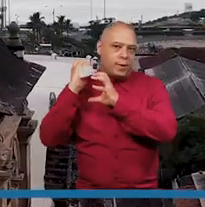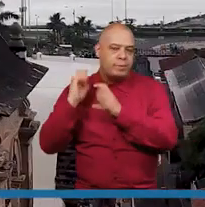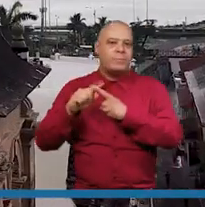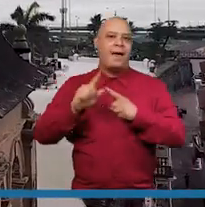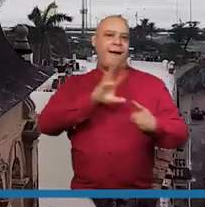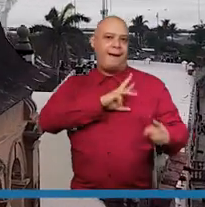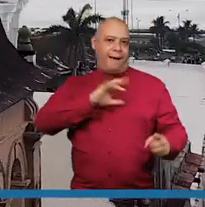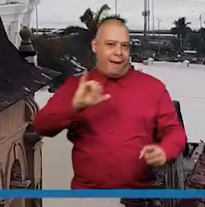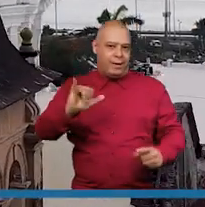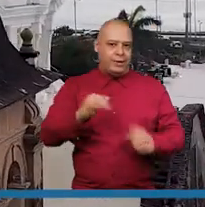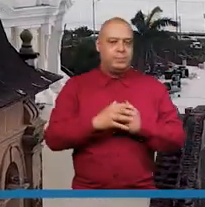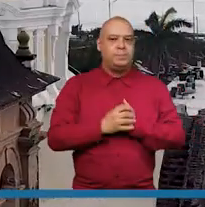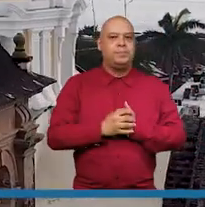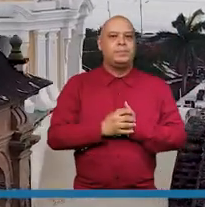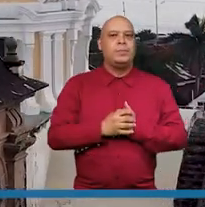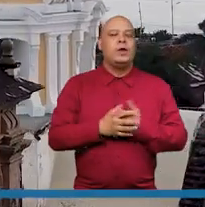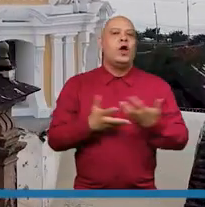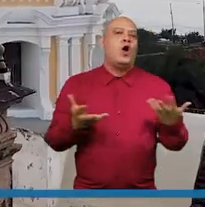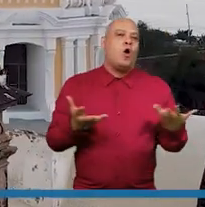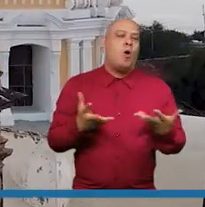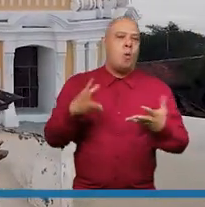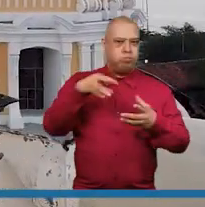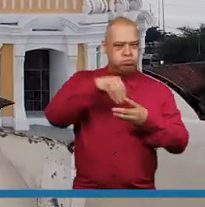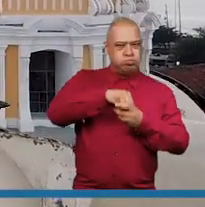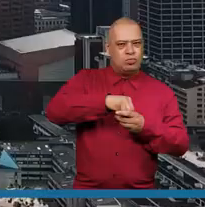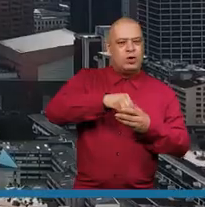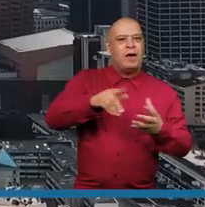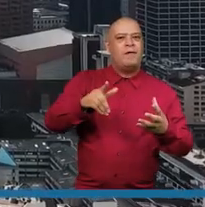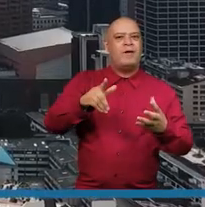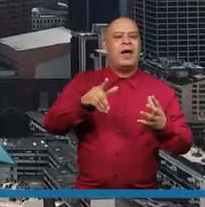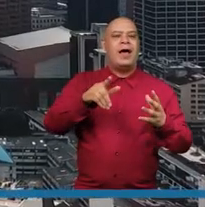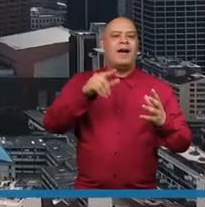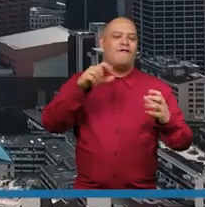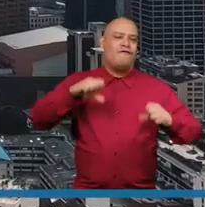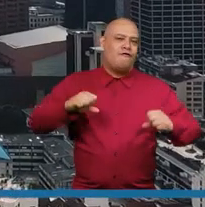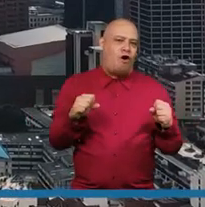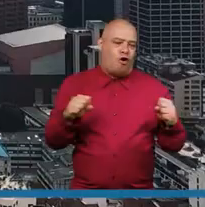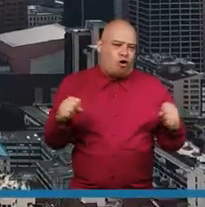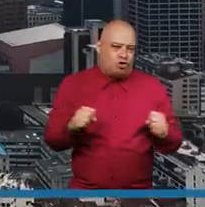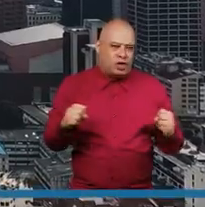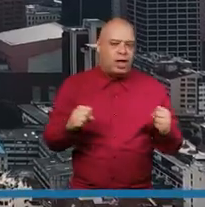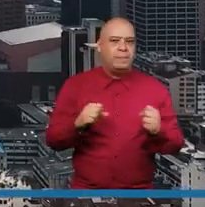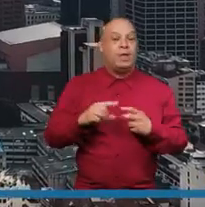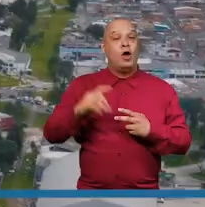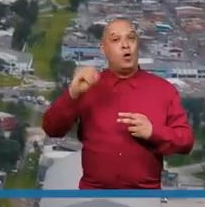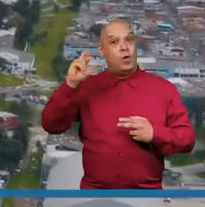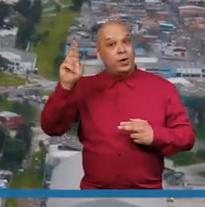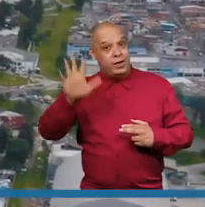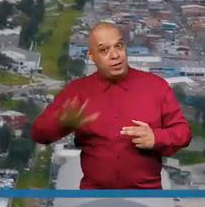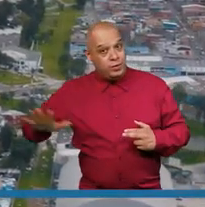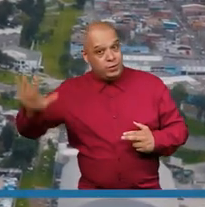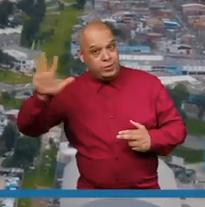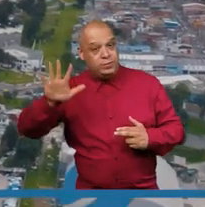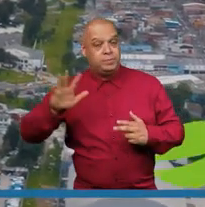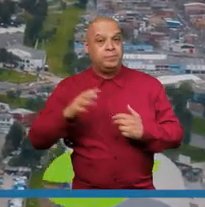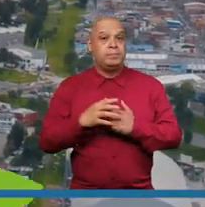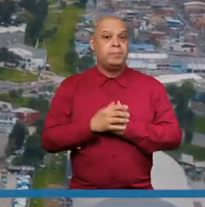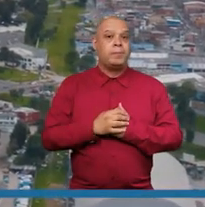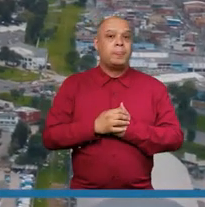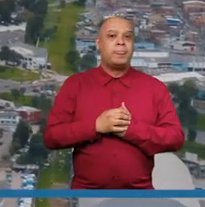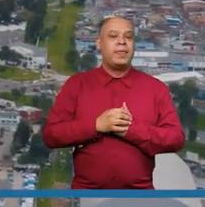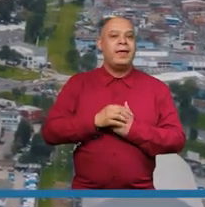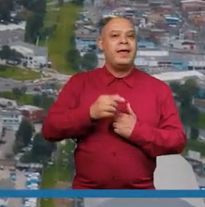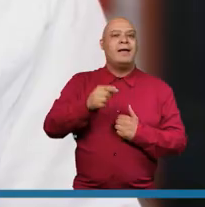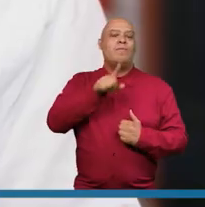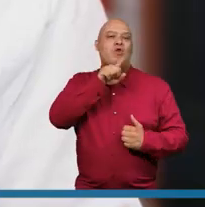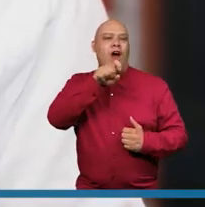y luego Cali, o al interior en la zona andina, Santa Fe, Bogotá, en el oriente hacia la zona